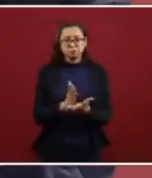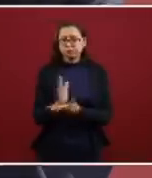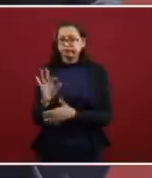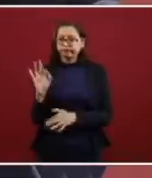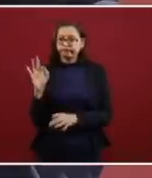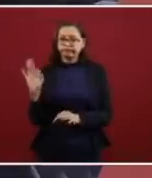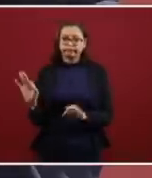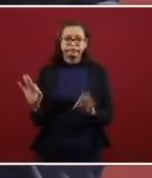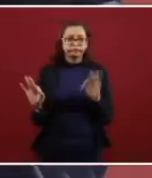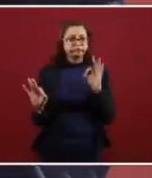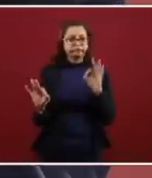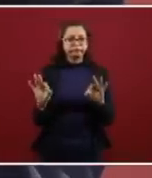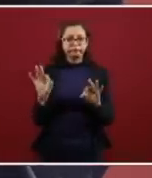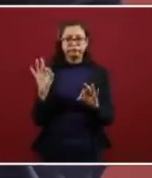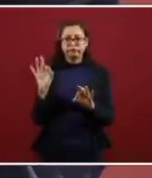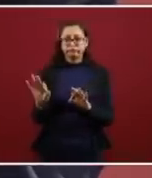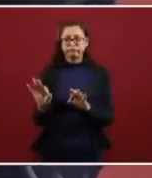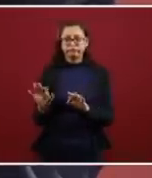vida